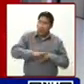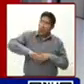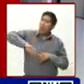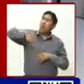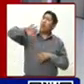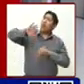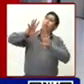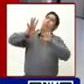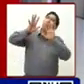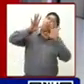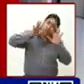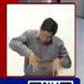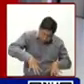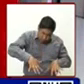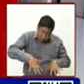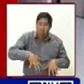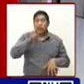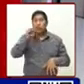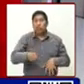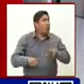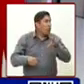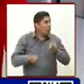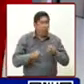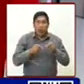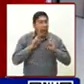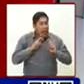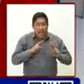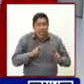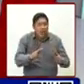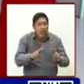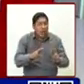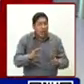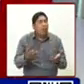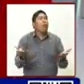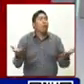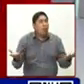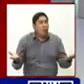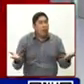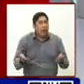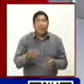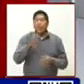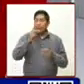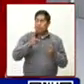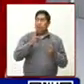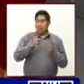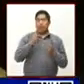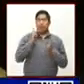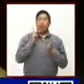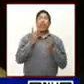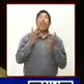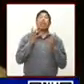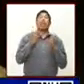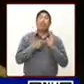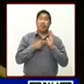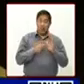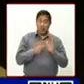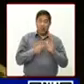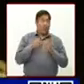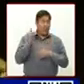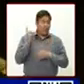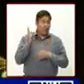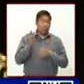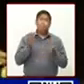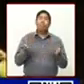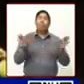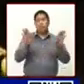tú me vas a confirmar si es verdad o no perfecto Miriam A ver primero quiero mostrarte que este paso prácticamente